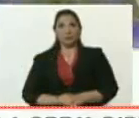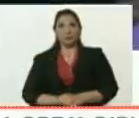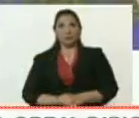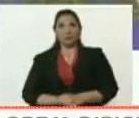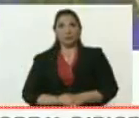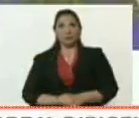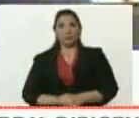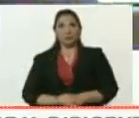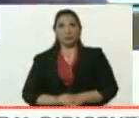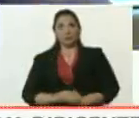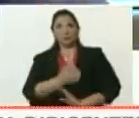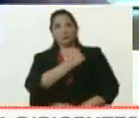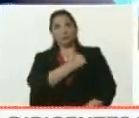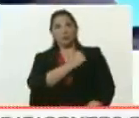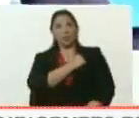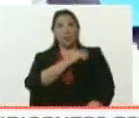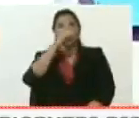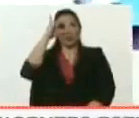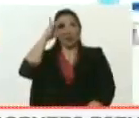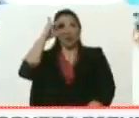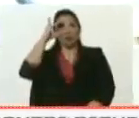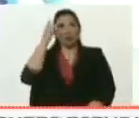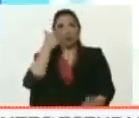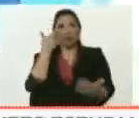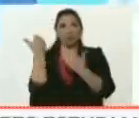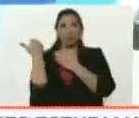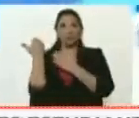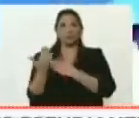aquí, la camarada Delcy Rodríguez Gómez.